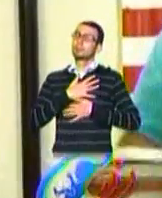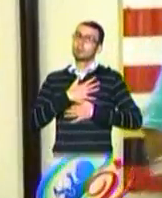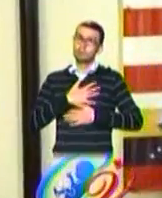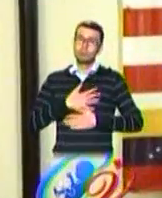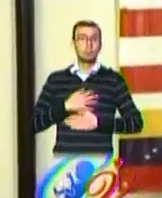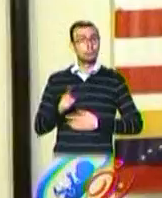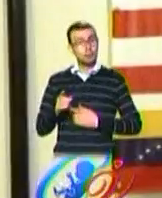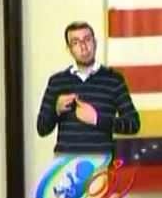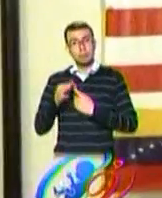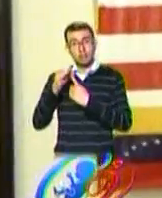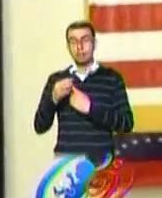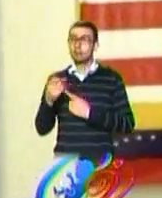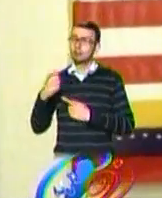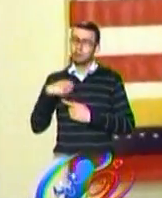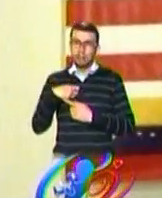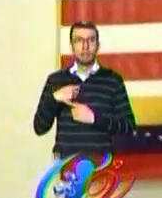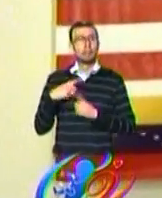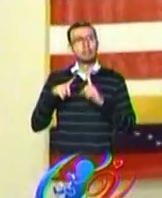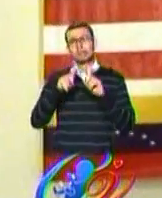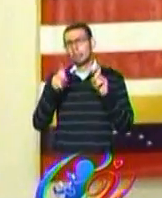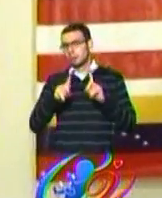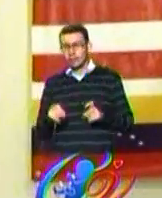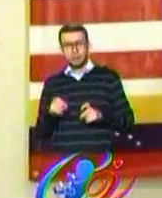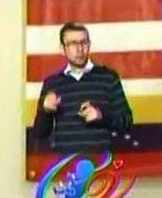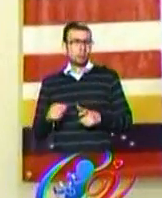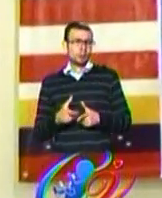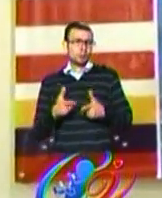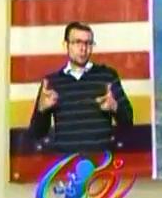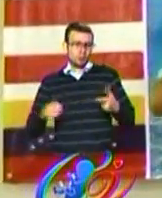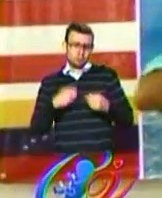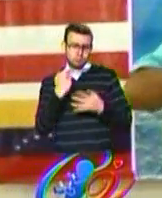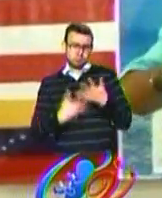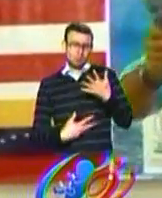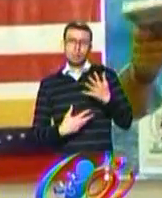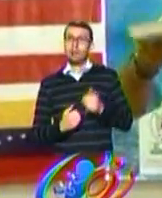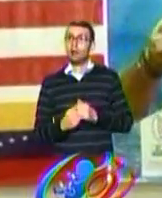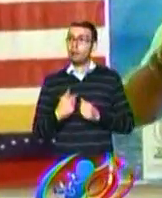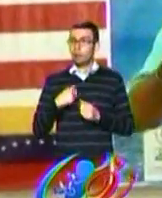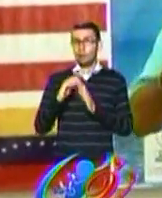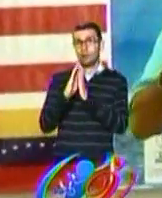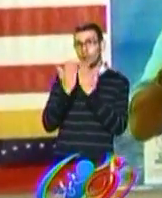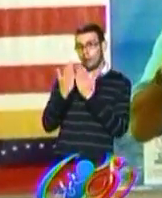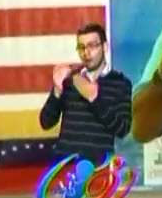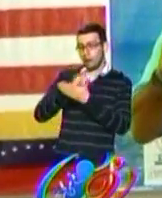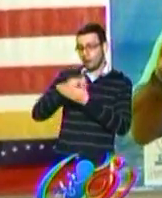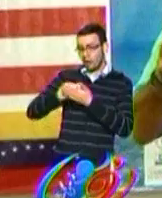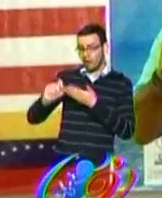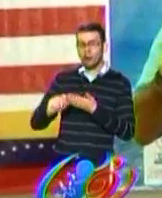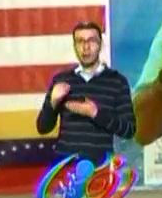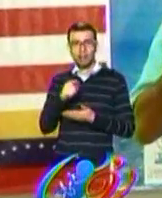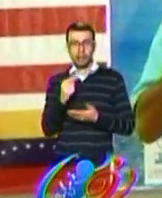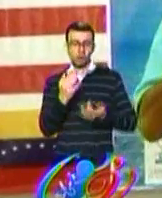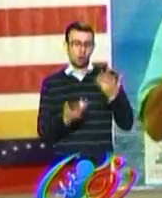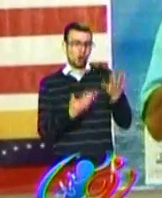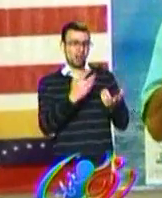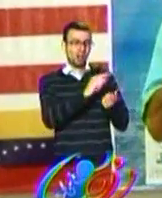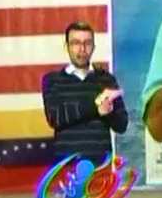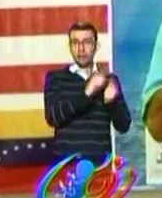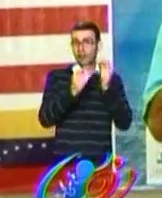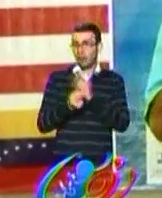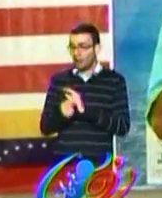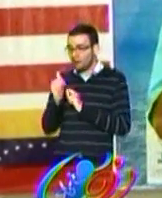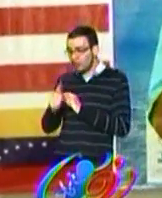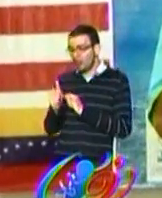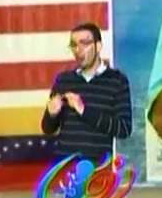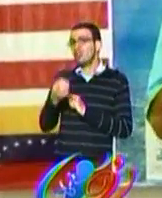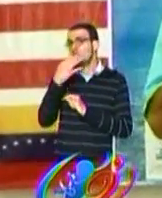especialización, porque son temas supremamente amplios. Yo, cuando escribí este libro, ¿Cómo hacer de la cocina una farmacia?, muchas de estas